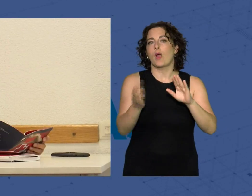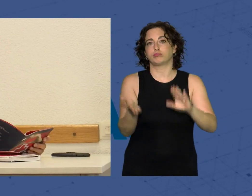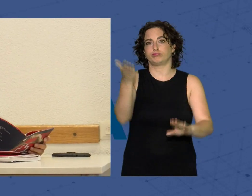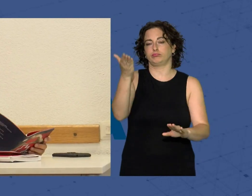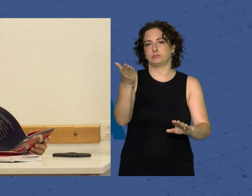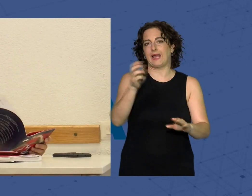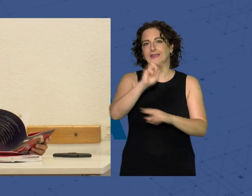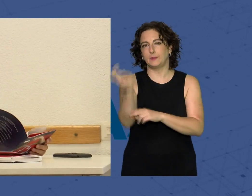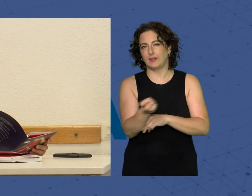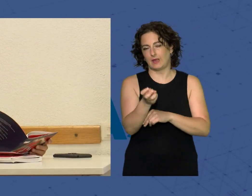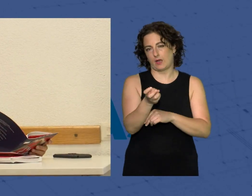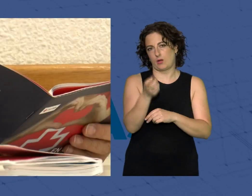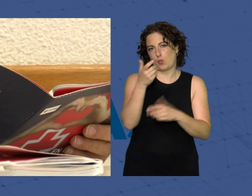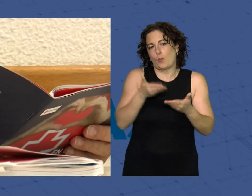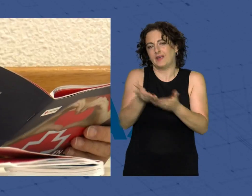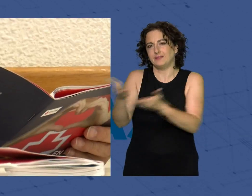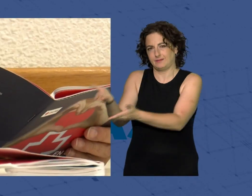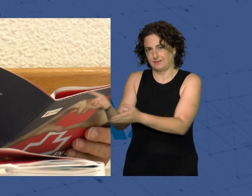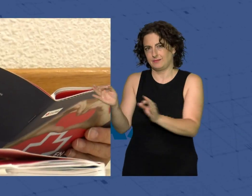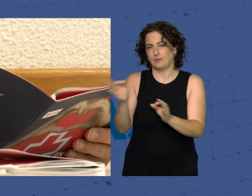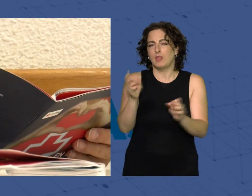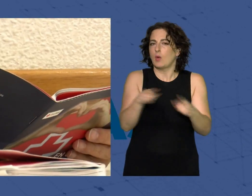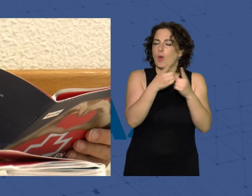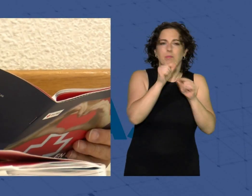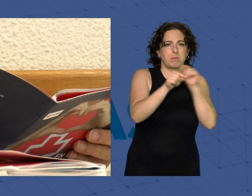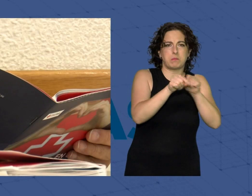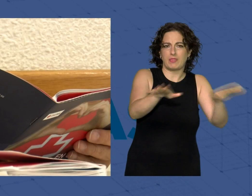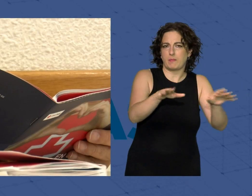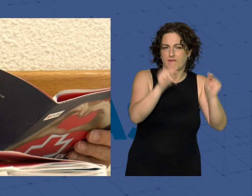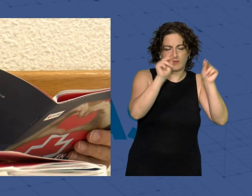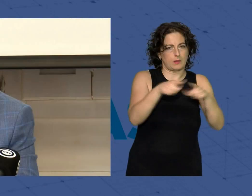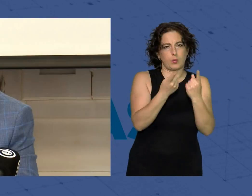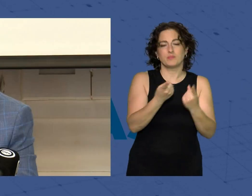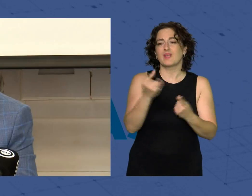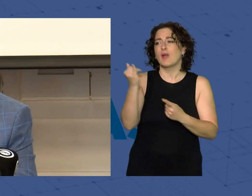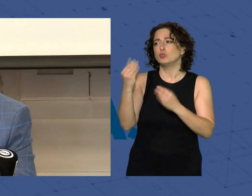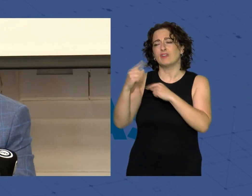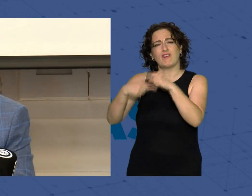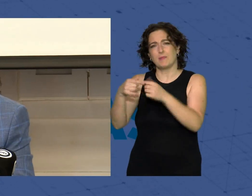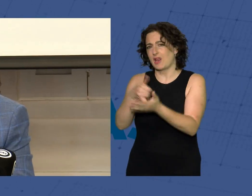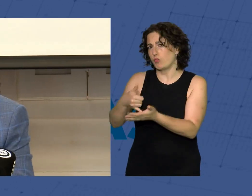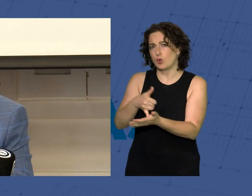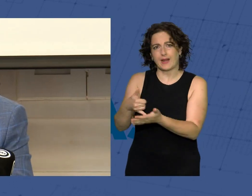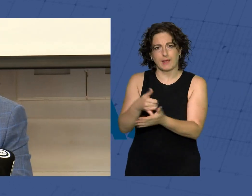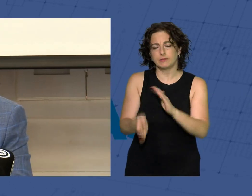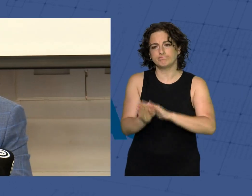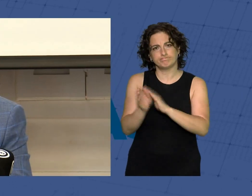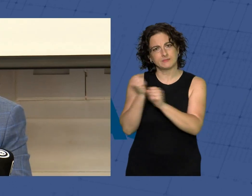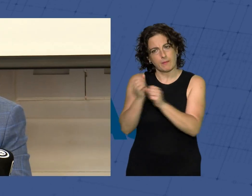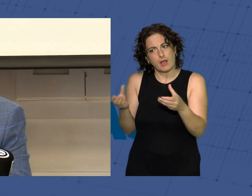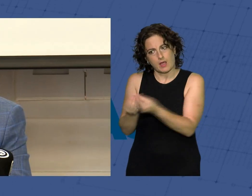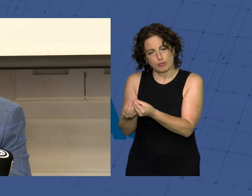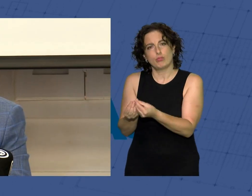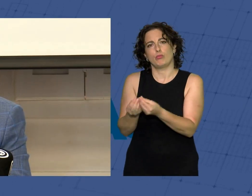actividad humanitaria a pesar del fin de la pandemia. Y tenemos muchas familias vulnerables con las que seguimos trabajando, igual que